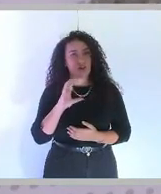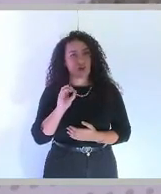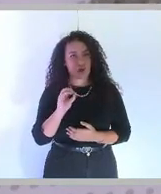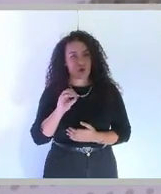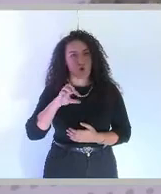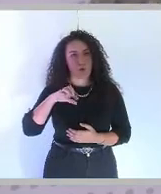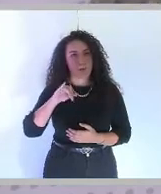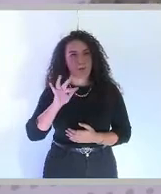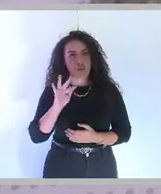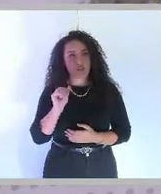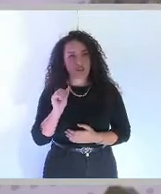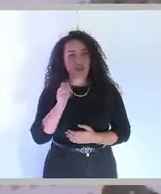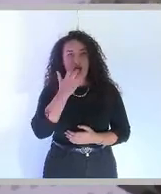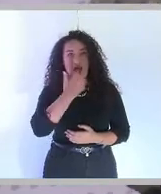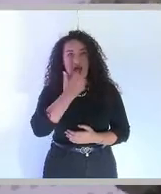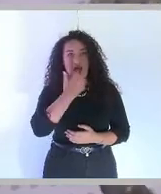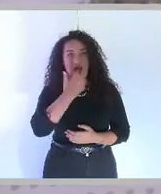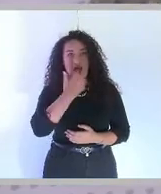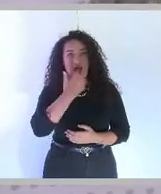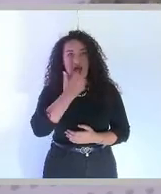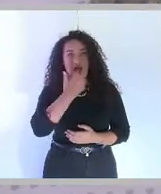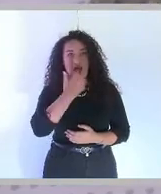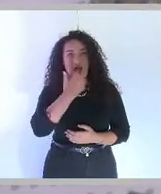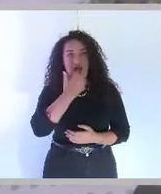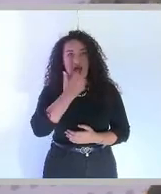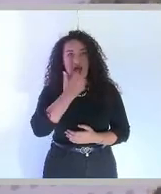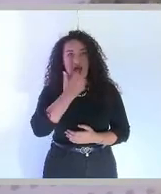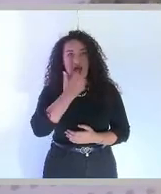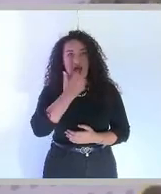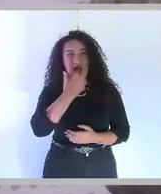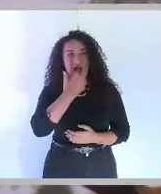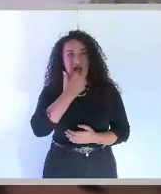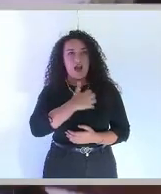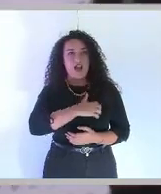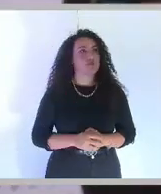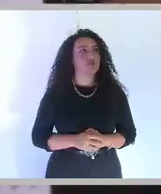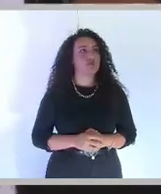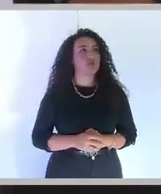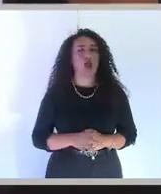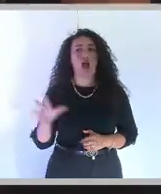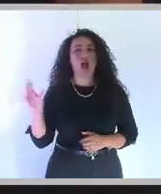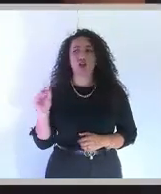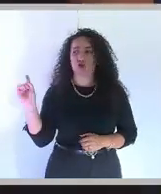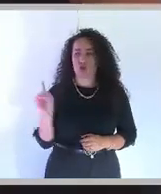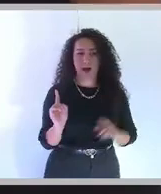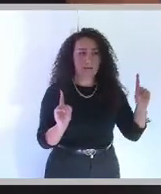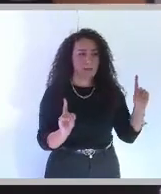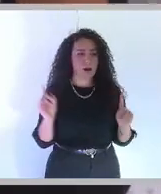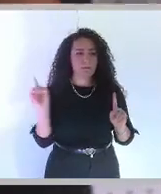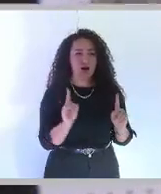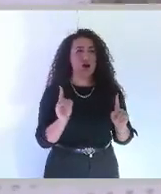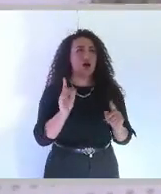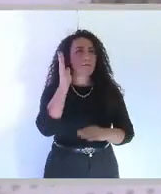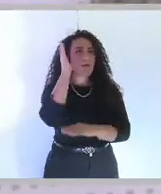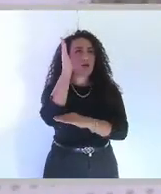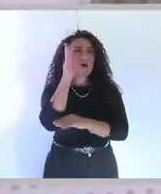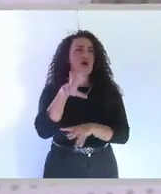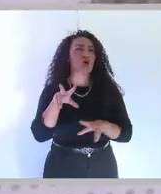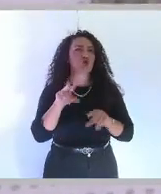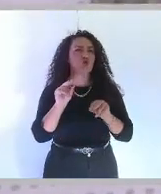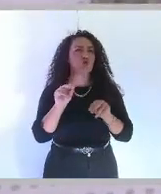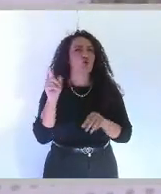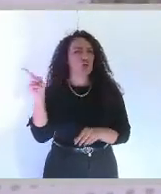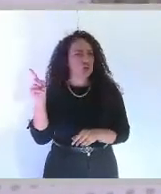quieres decir tu organización, pero no vamos a dar todas las intervenciones porque ellos van a estar en